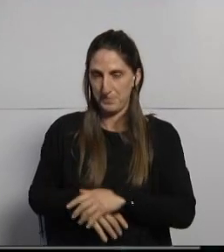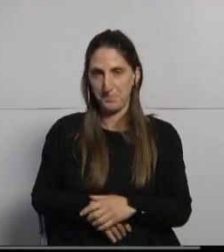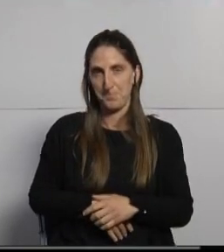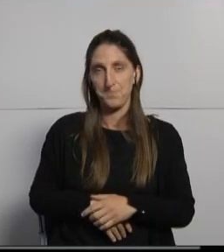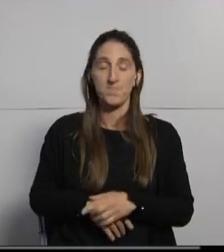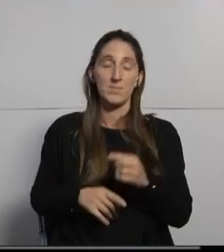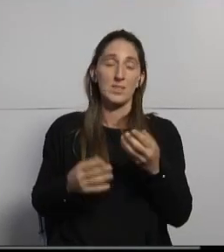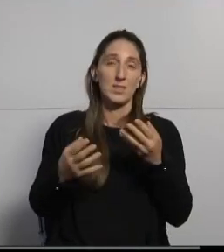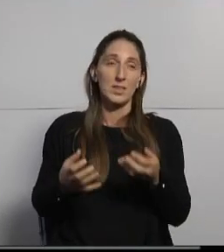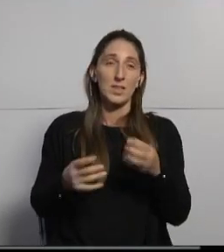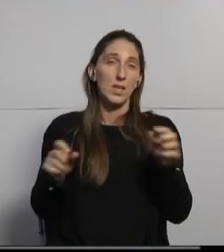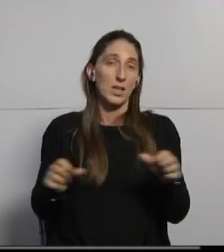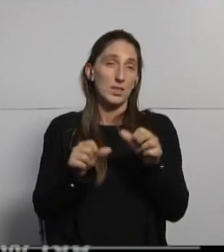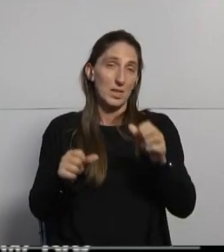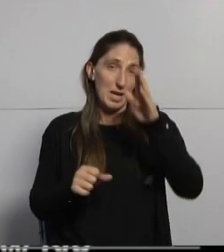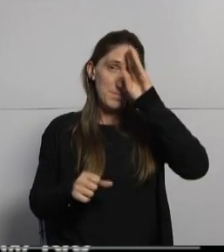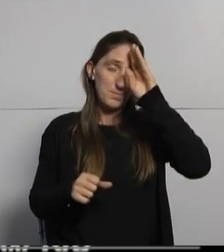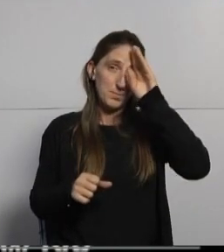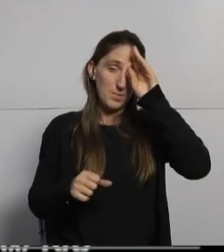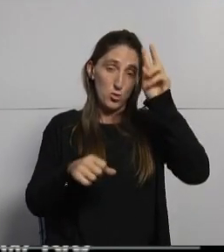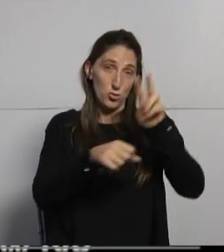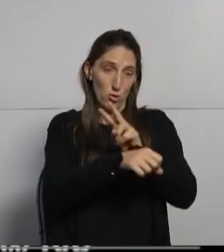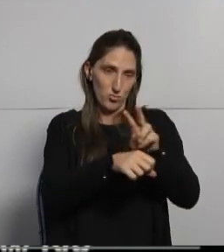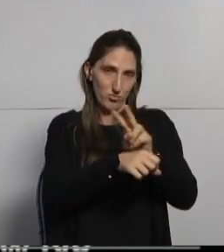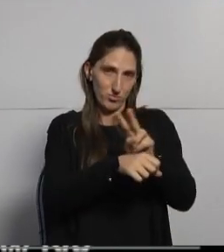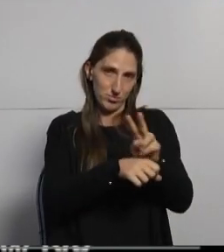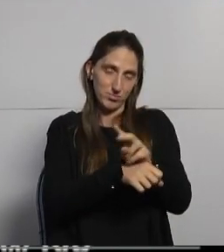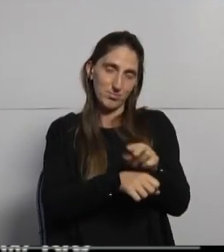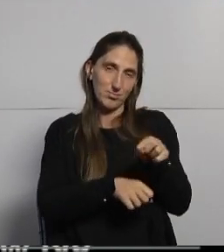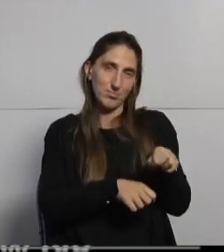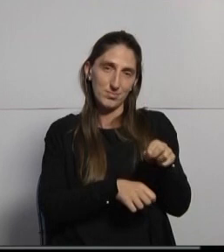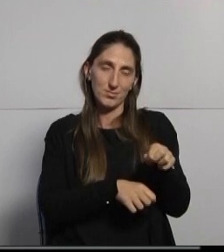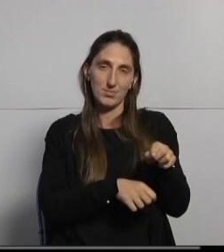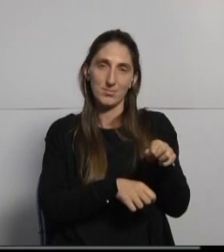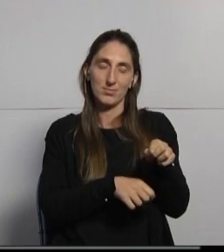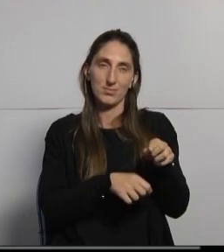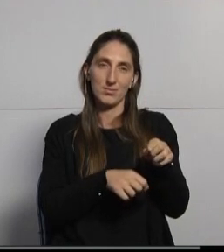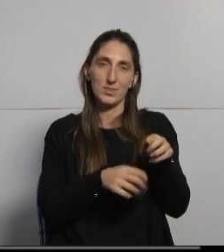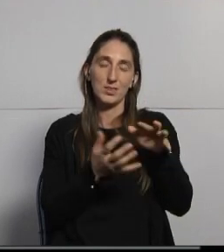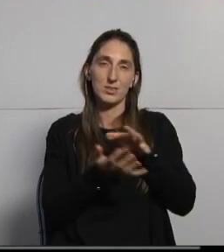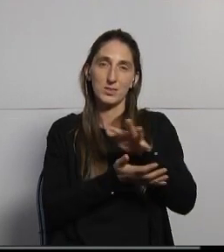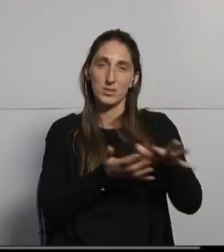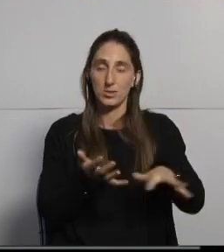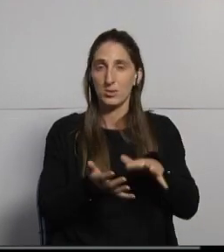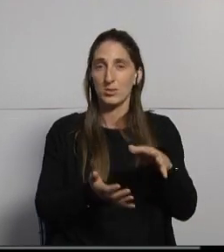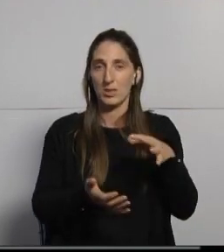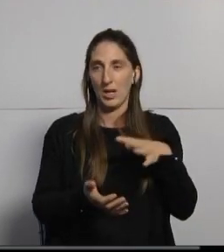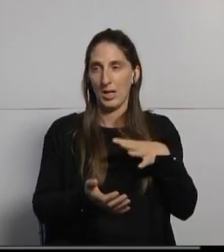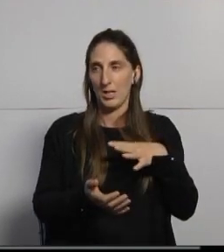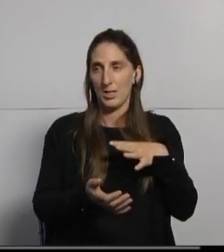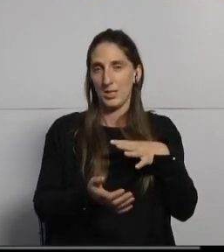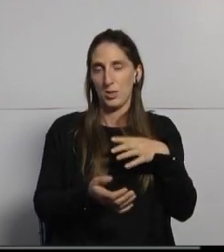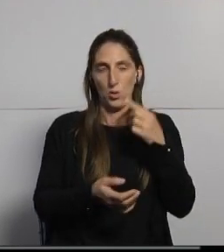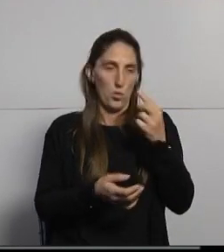Quiero hacer un poco de hincapié sobre lo que es aprendizaje supervisado en particular, que es el caso en donde existe un oráculo o